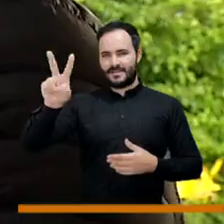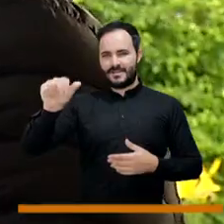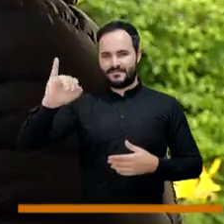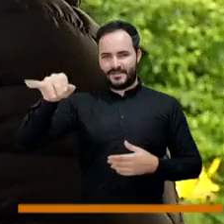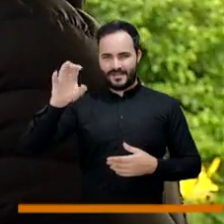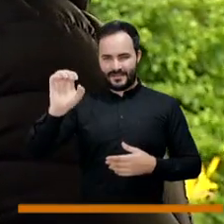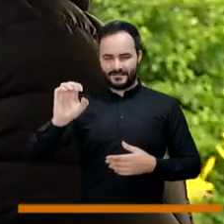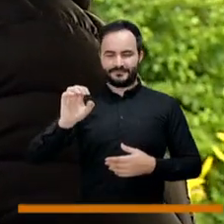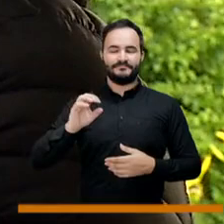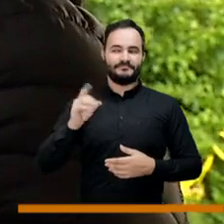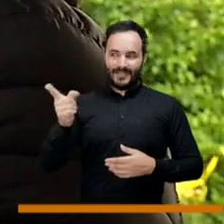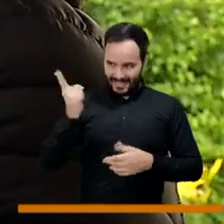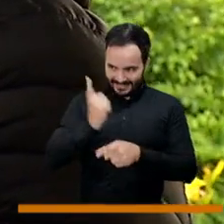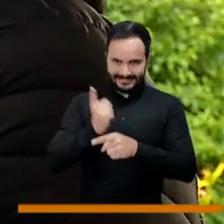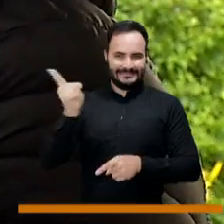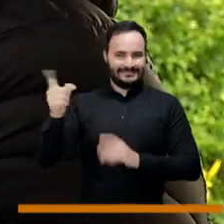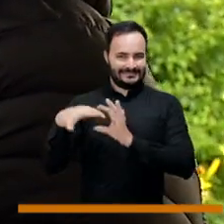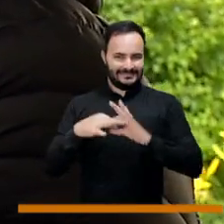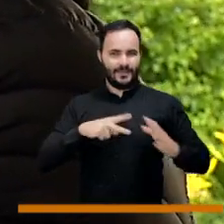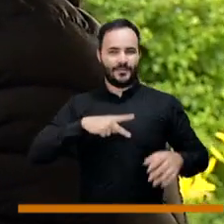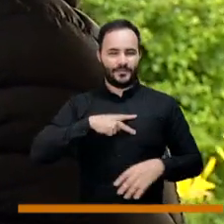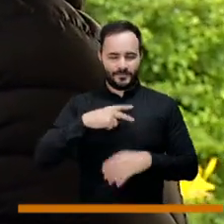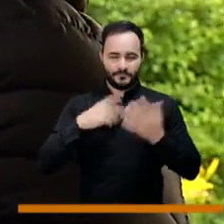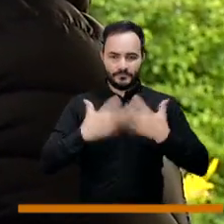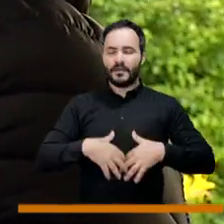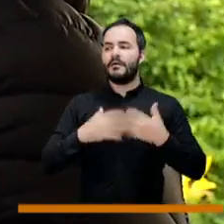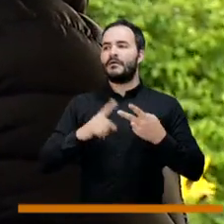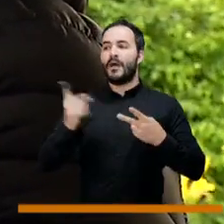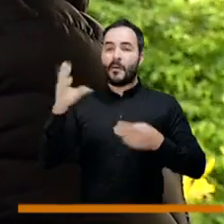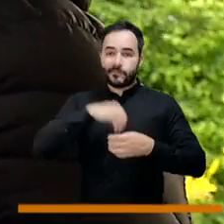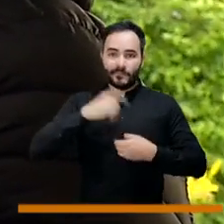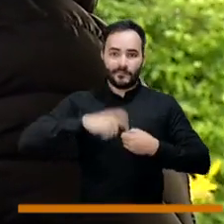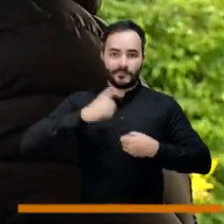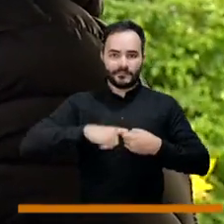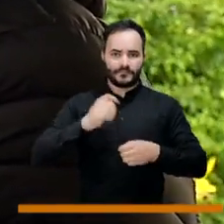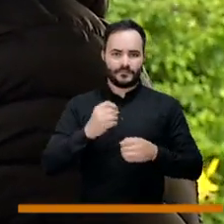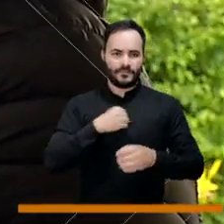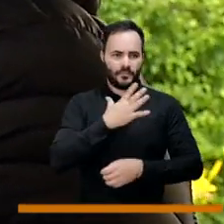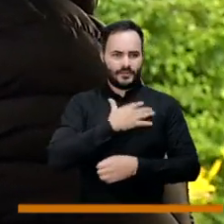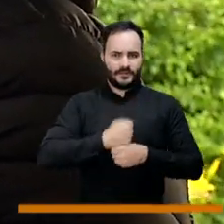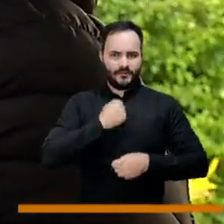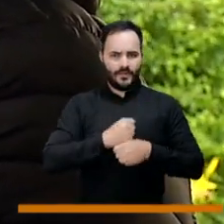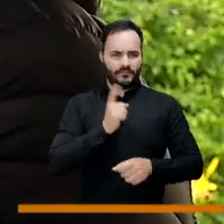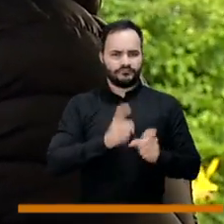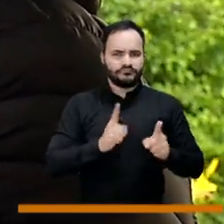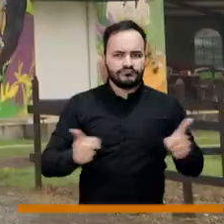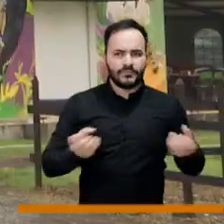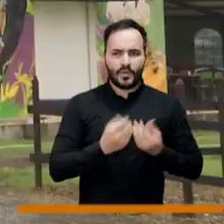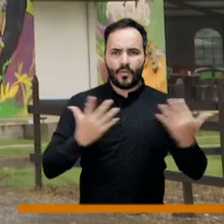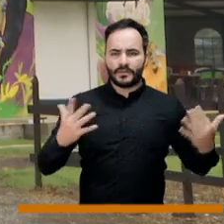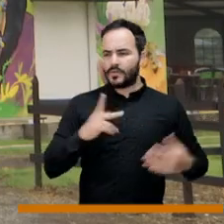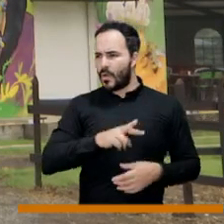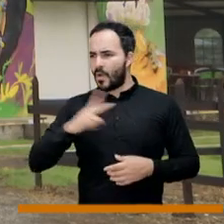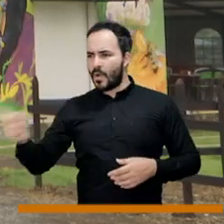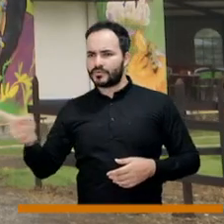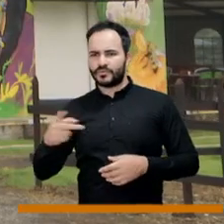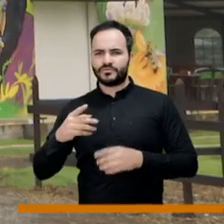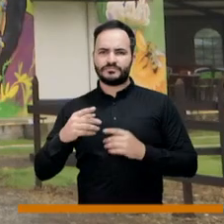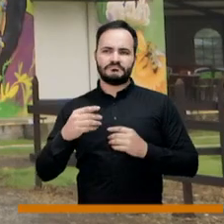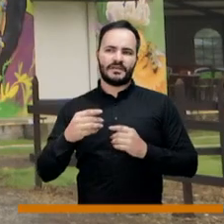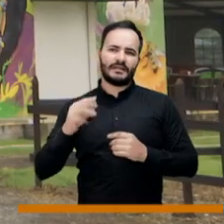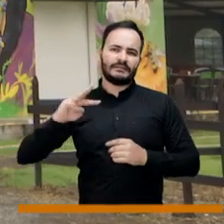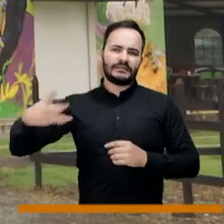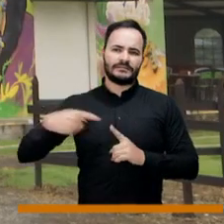Fruto Salvaje. Tiene también un número importante de empleados, empleos directos, pero en indirectos